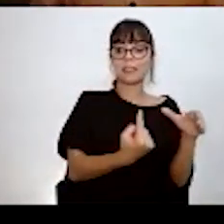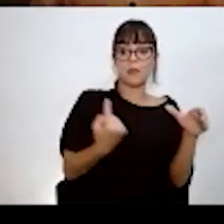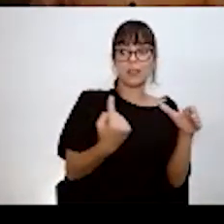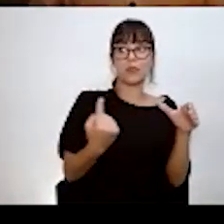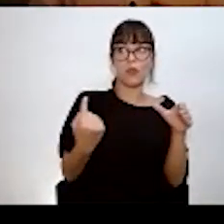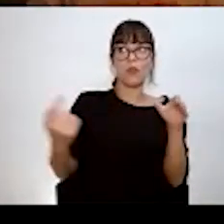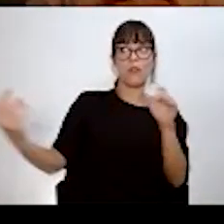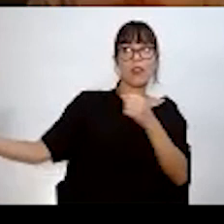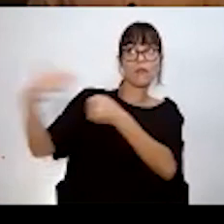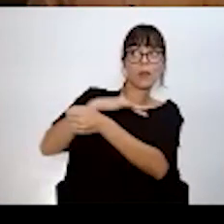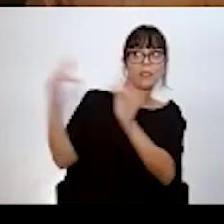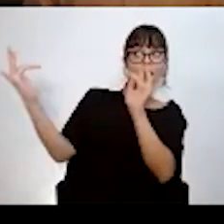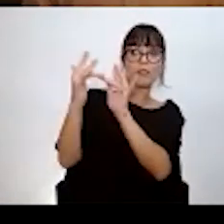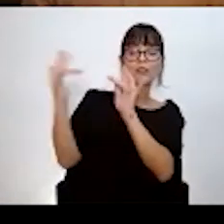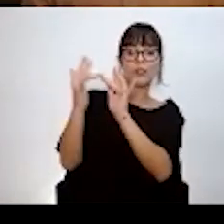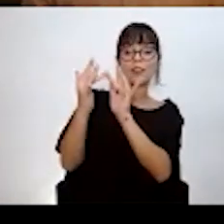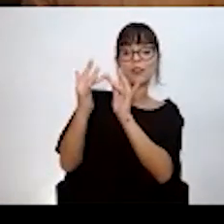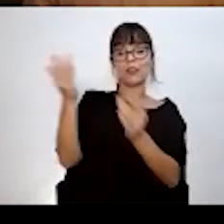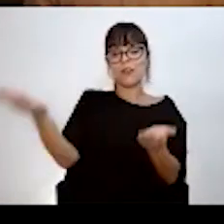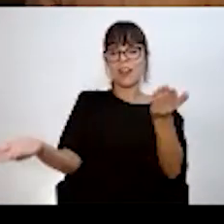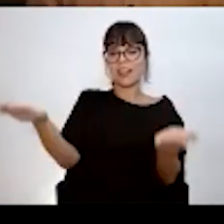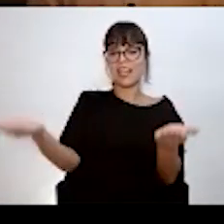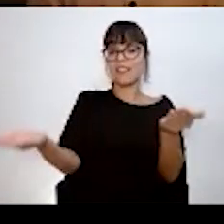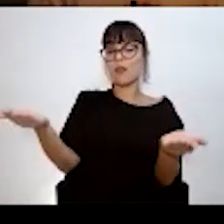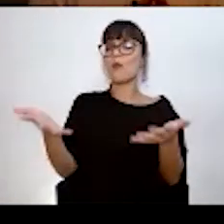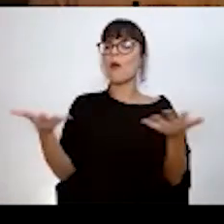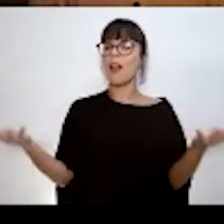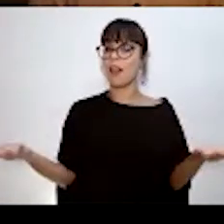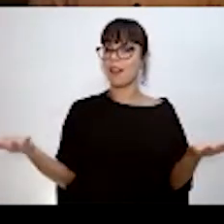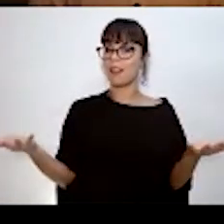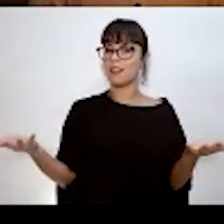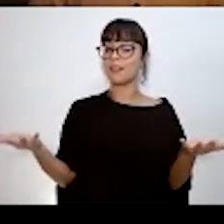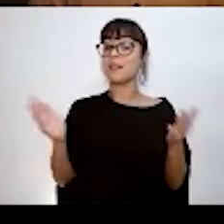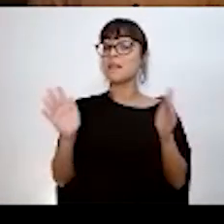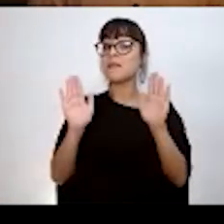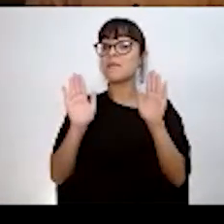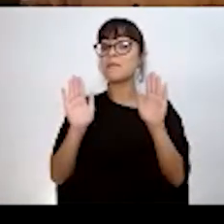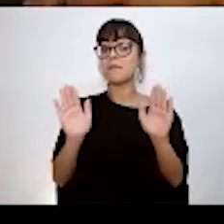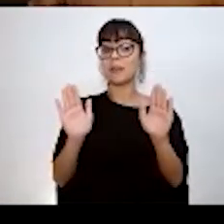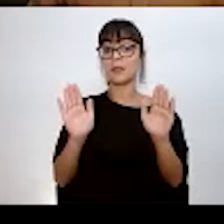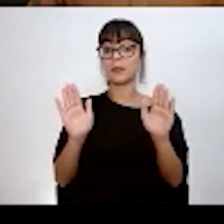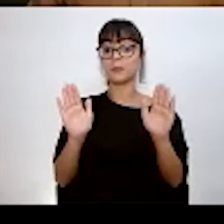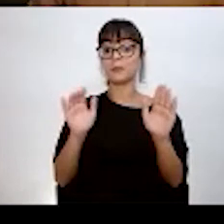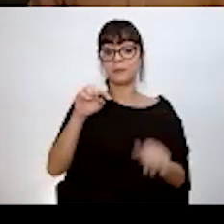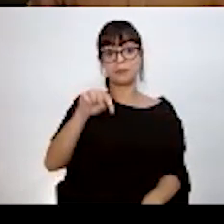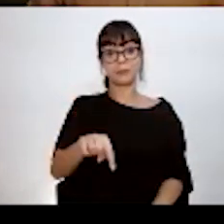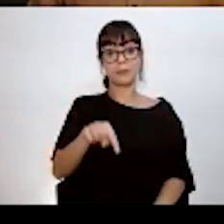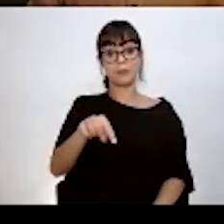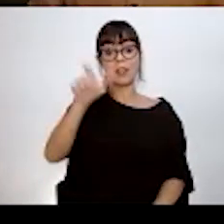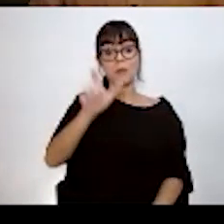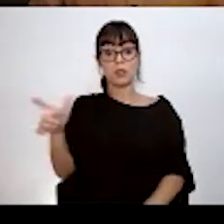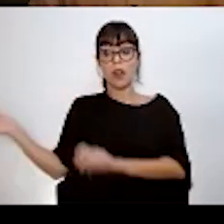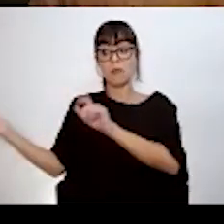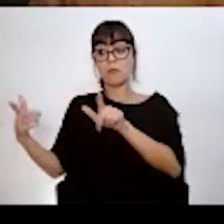otros territorios. Pero fíjense, si estamos hablando de la llegada de población en determinados momentos,